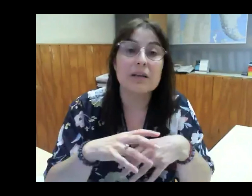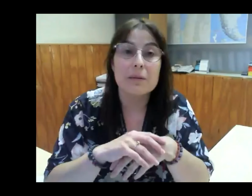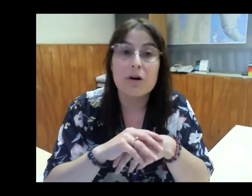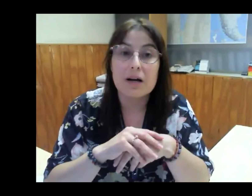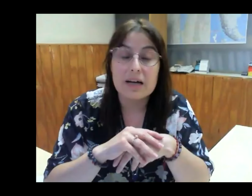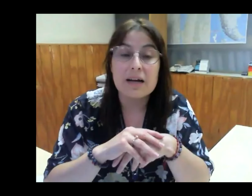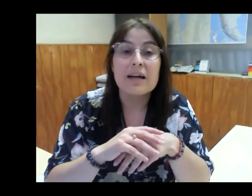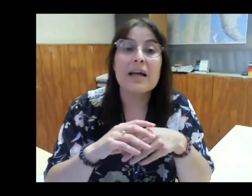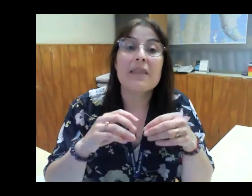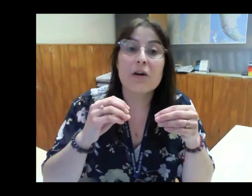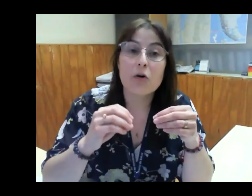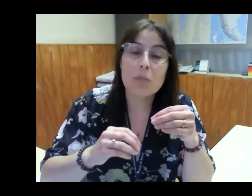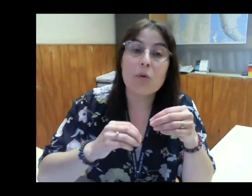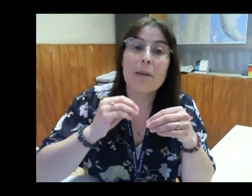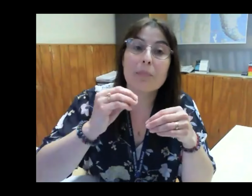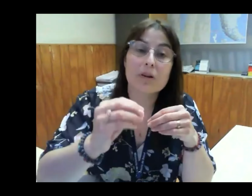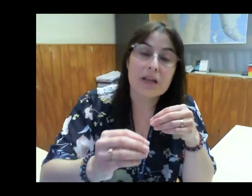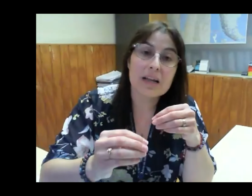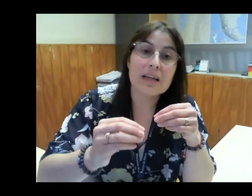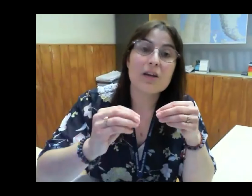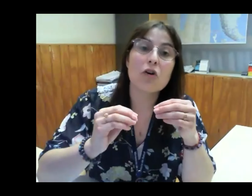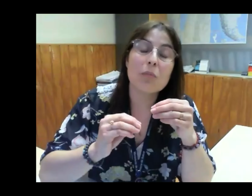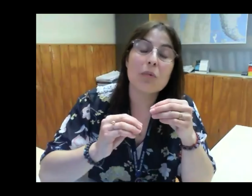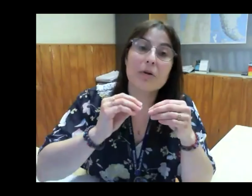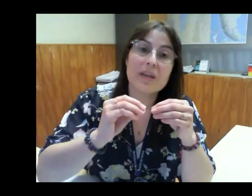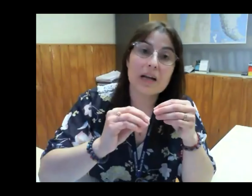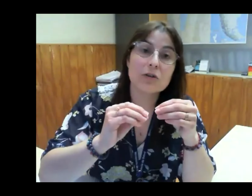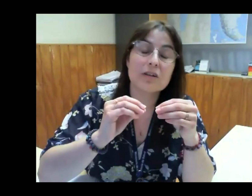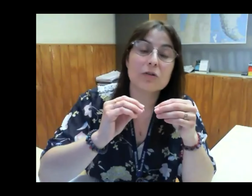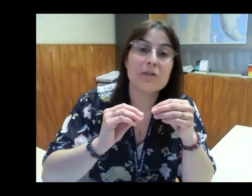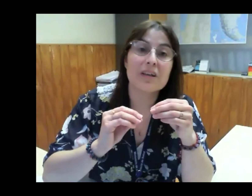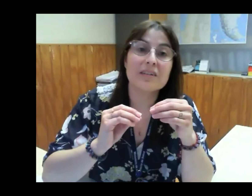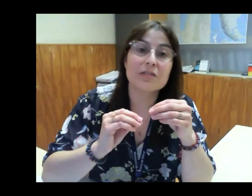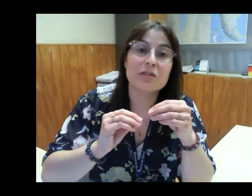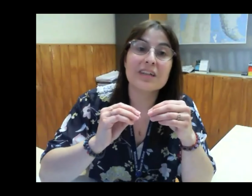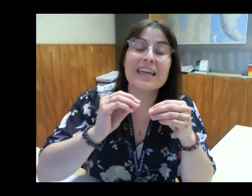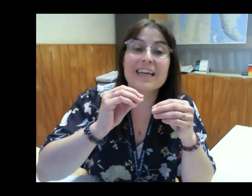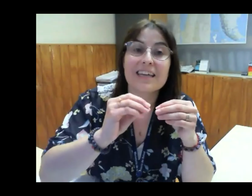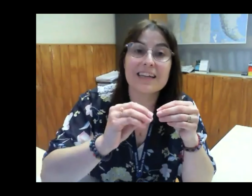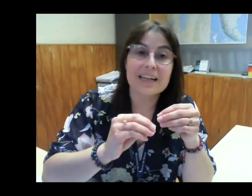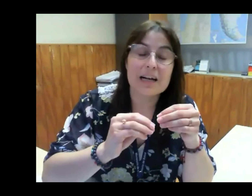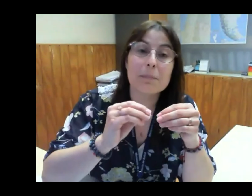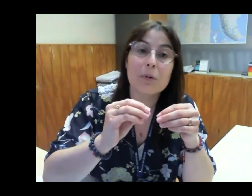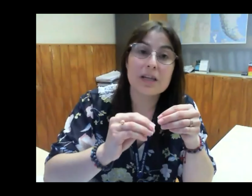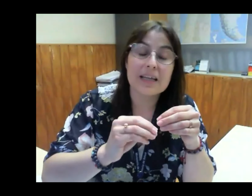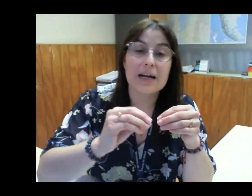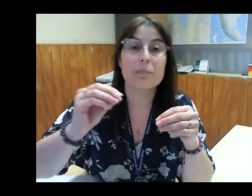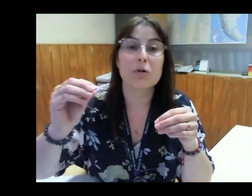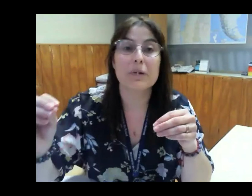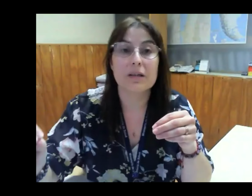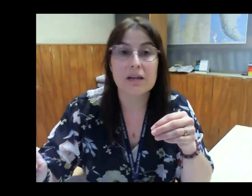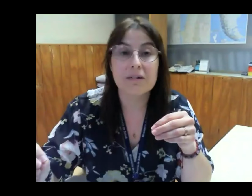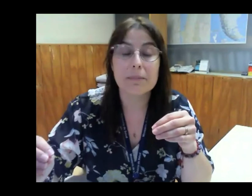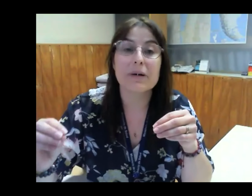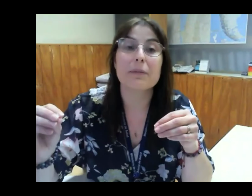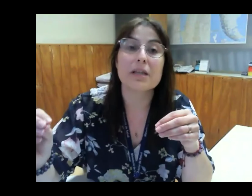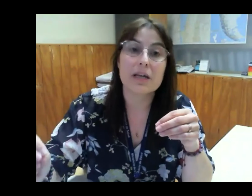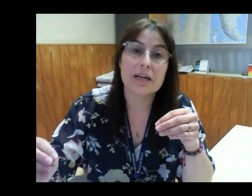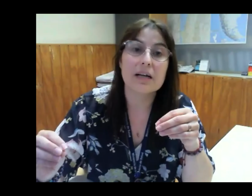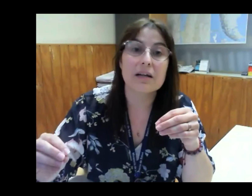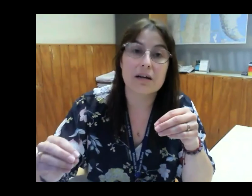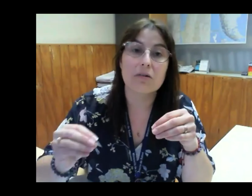equipos que estamos acá, de cómo aportar y cómo apoyar a los tomadores de decisión en generar políticas prospectivas